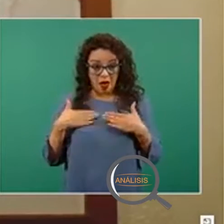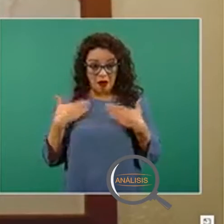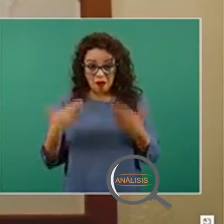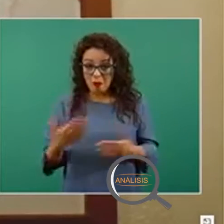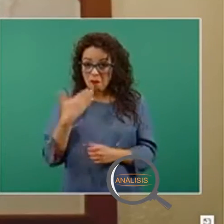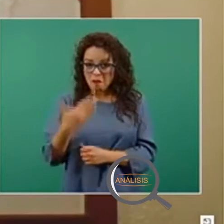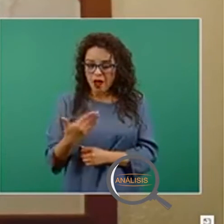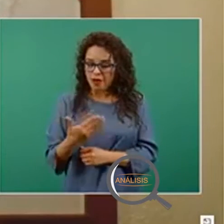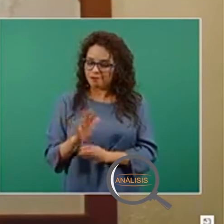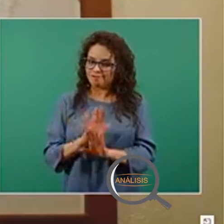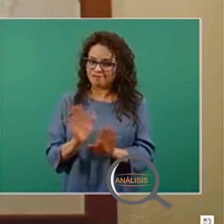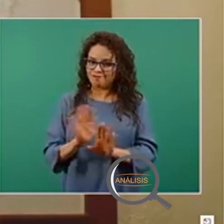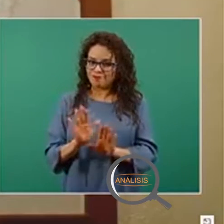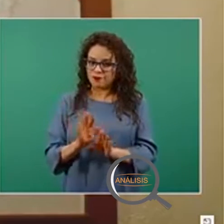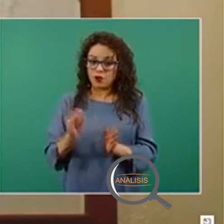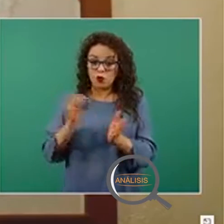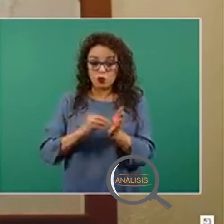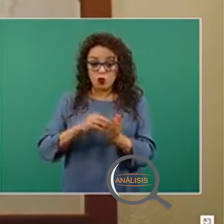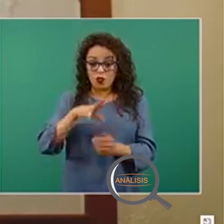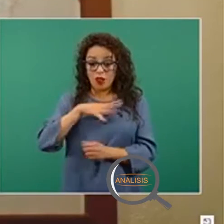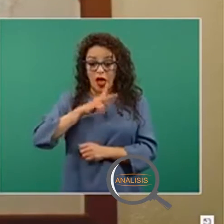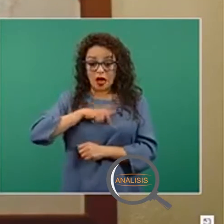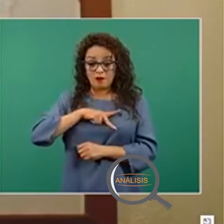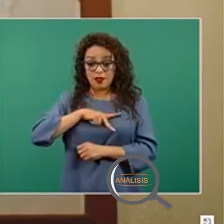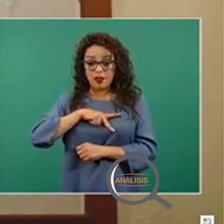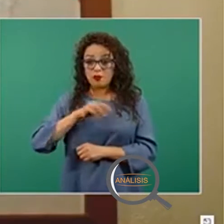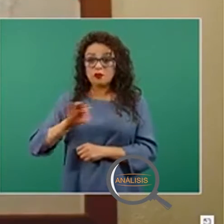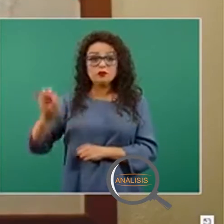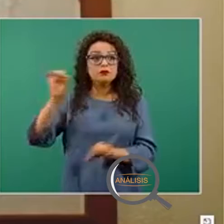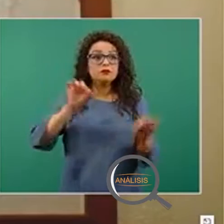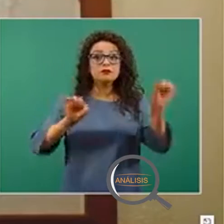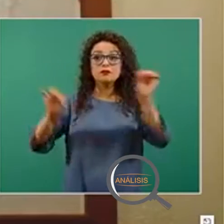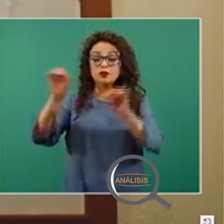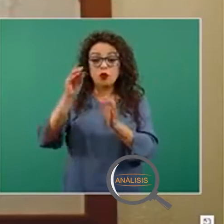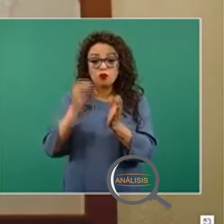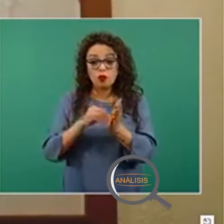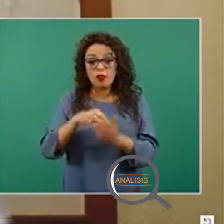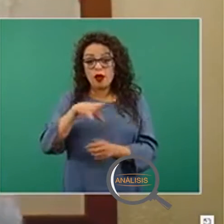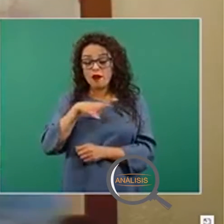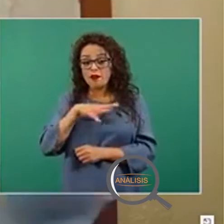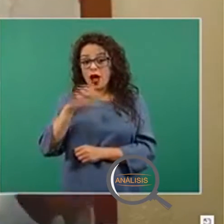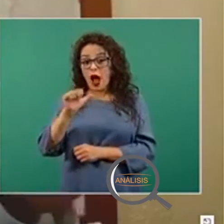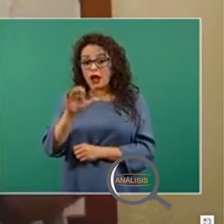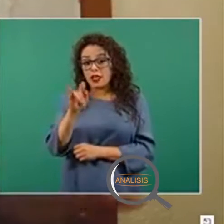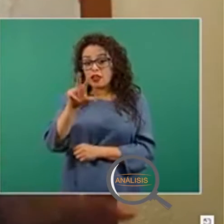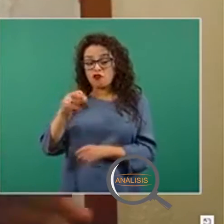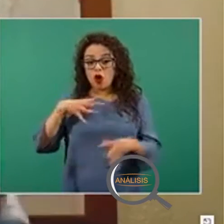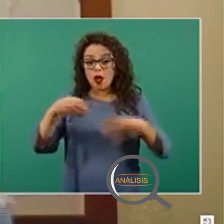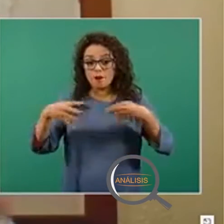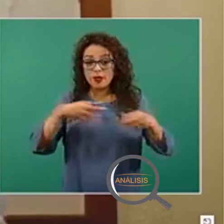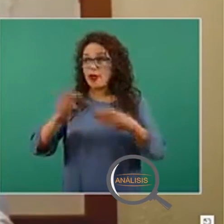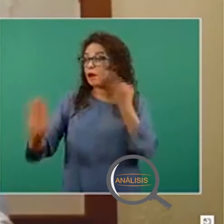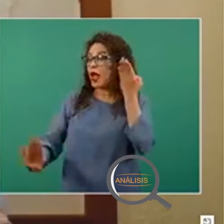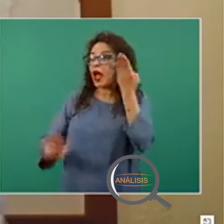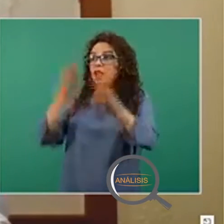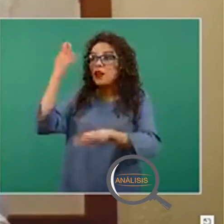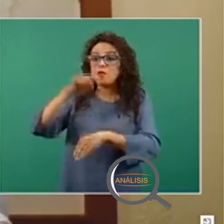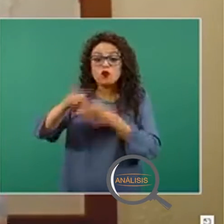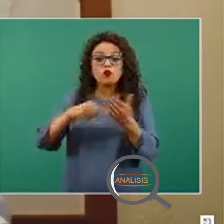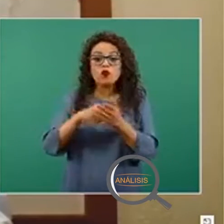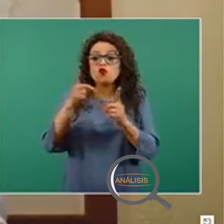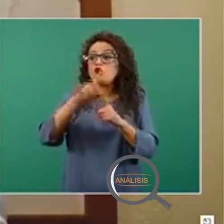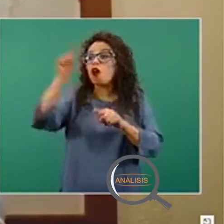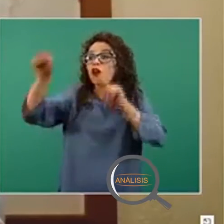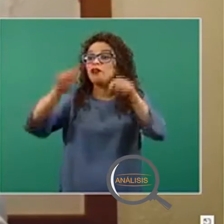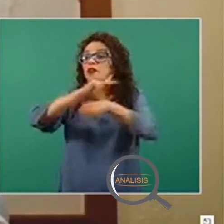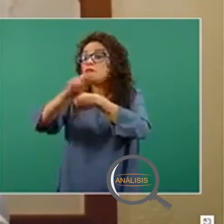exista circulación del virus SARS-CoV-2, mientras exista la epidemia activa de COVID-19 en cualquier parte del mundo, todas las naciones estamos en